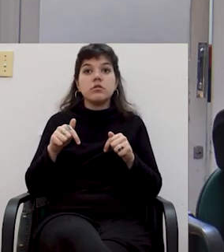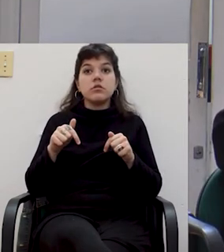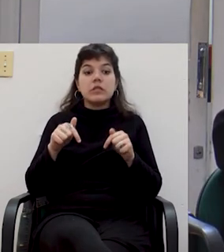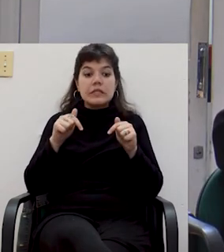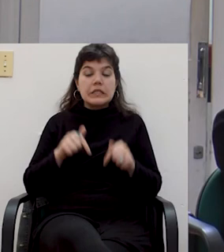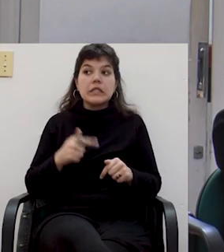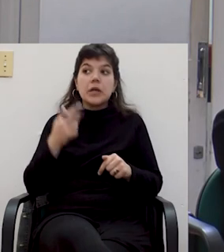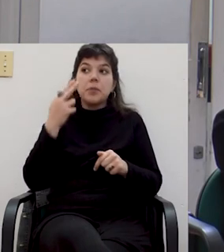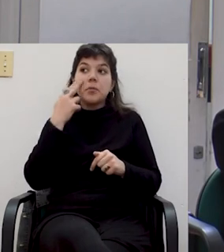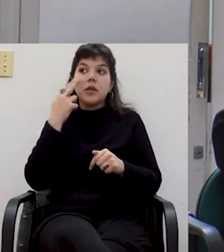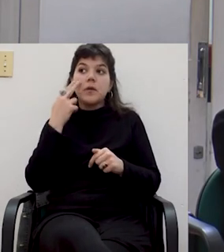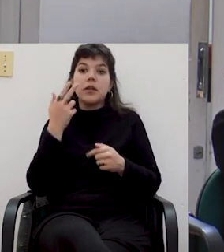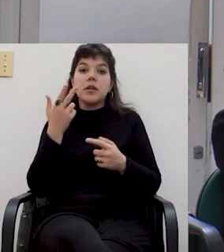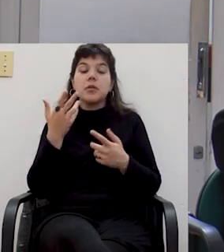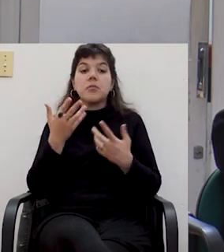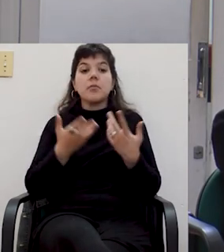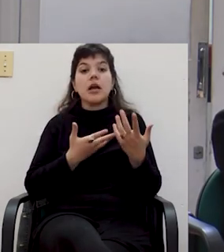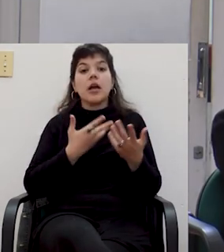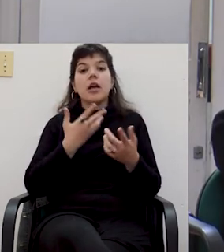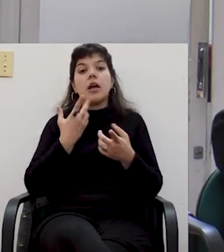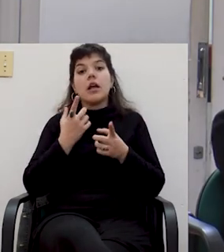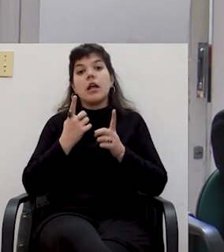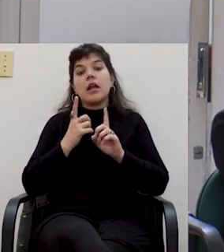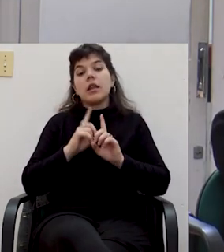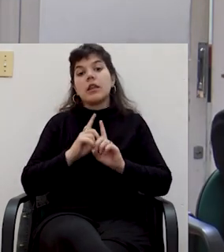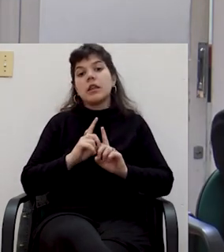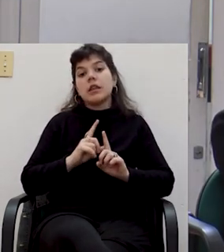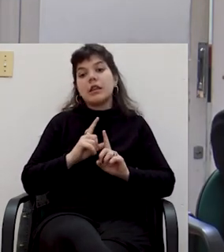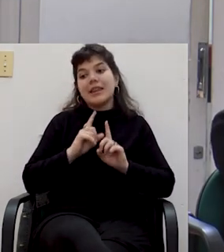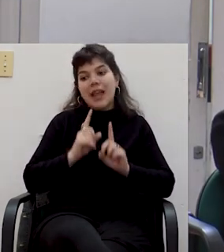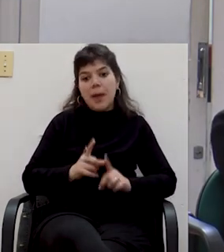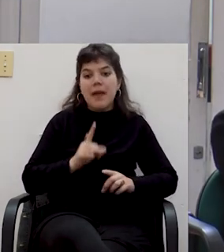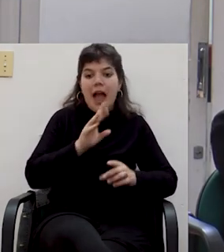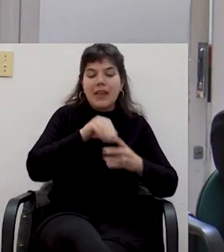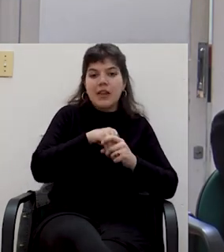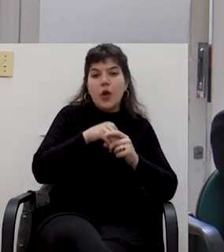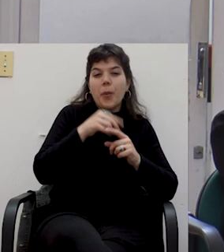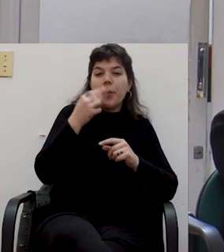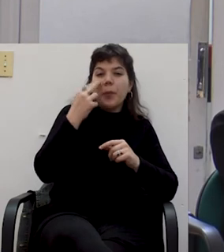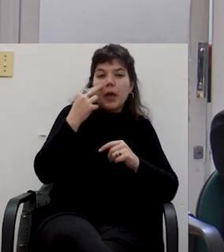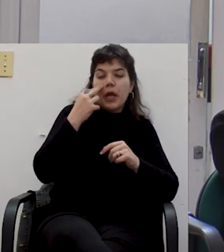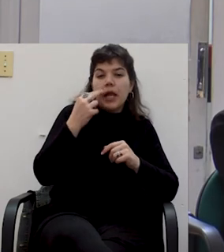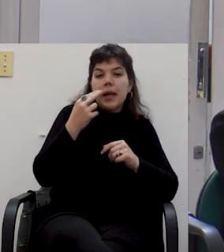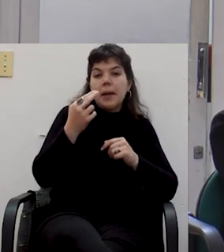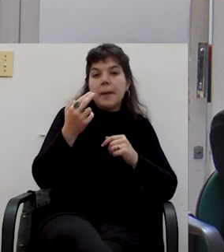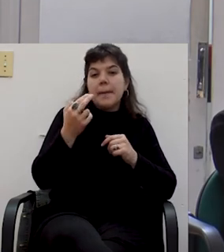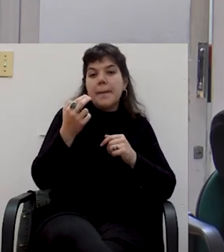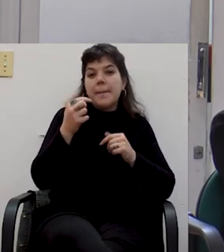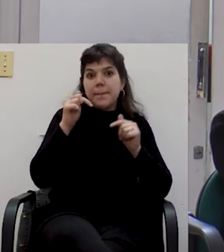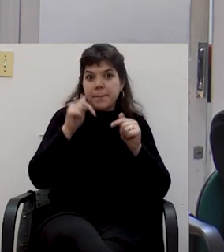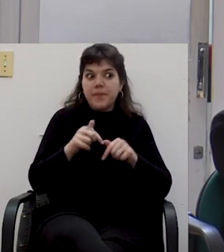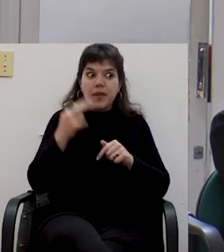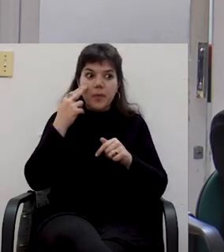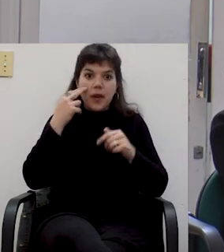este problema tiene problemas en el, justamente, este problema